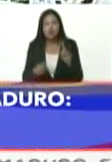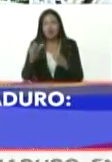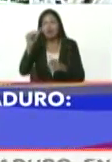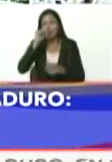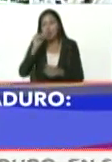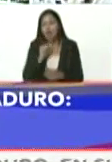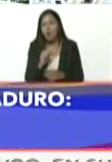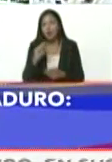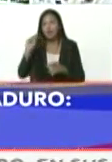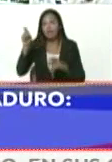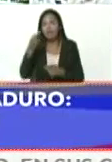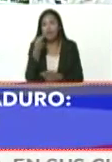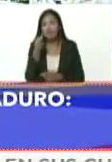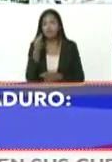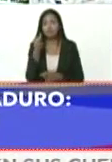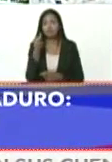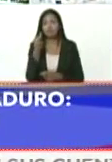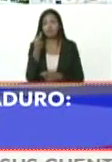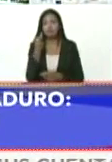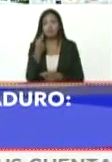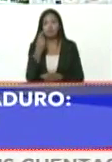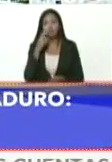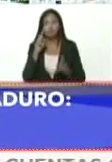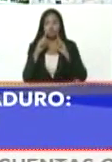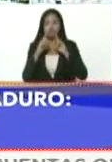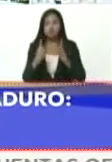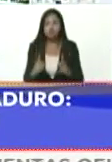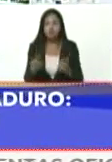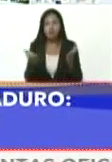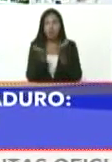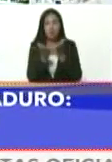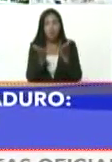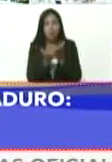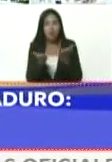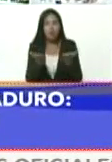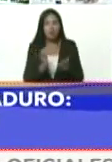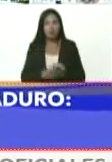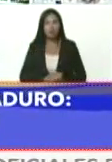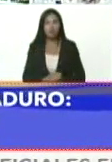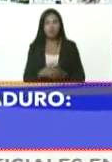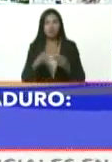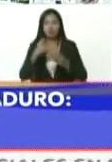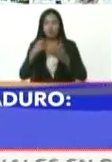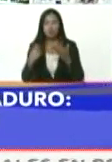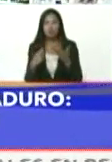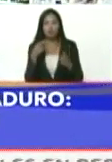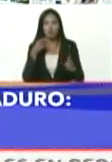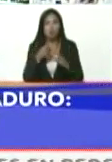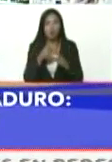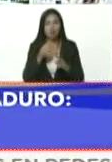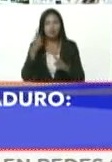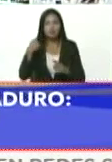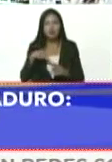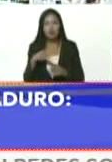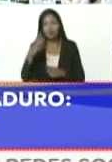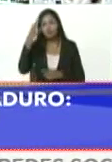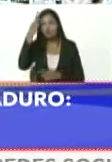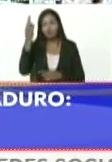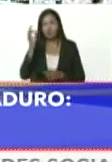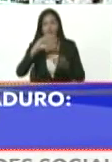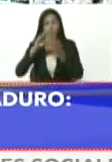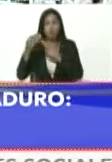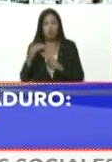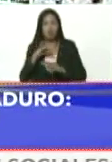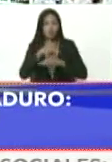gas, la vialidad, la escuela, todos los temas que atienden los consejos comunales, los